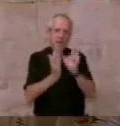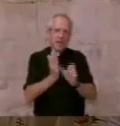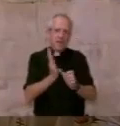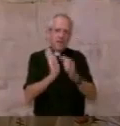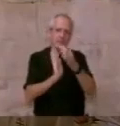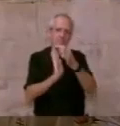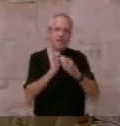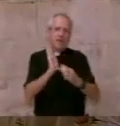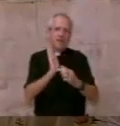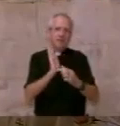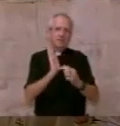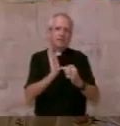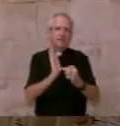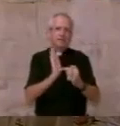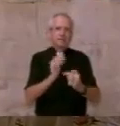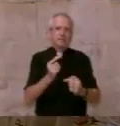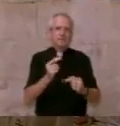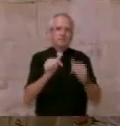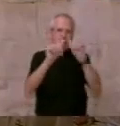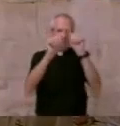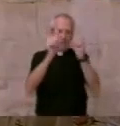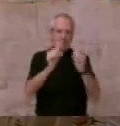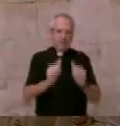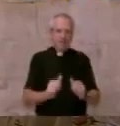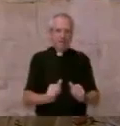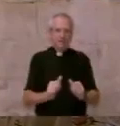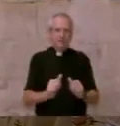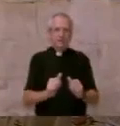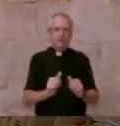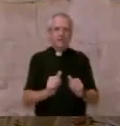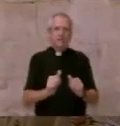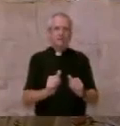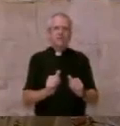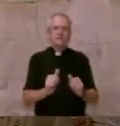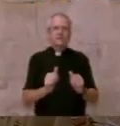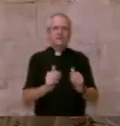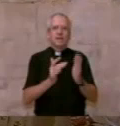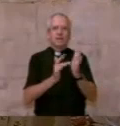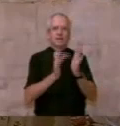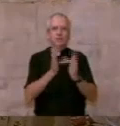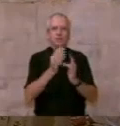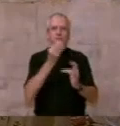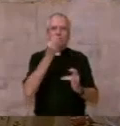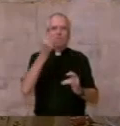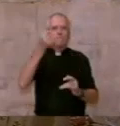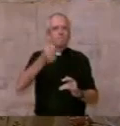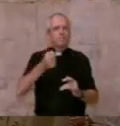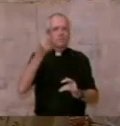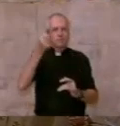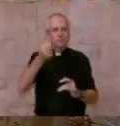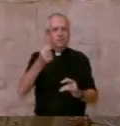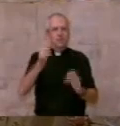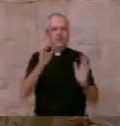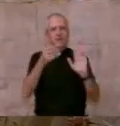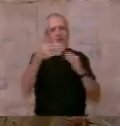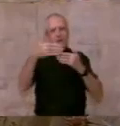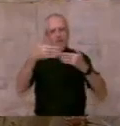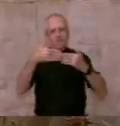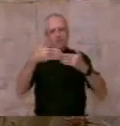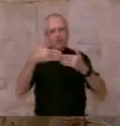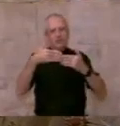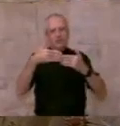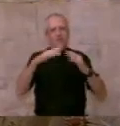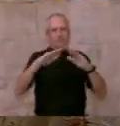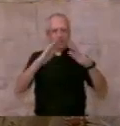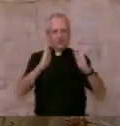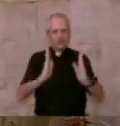imagen del Pantocrátor que figura en la portada del Sagrario de la Capilla